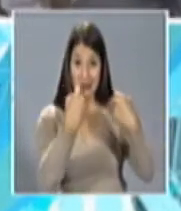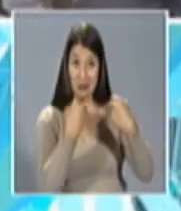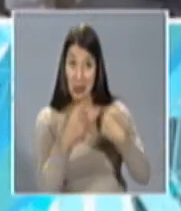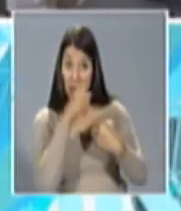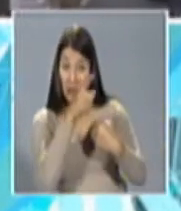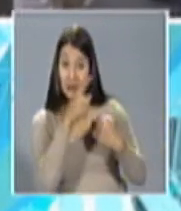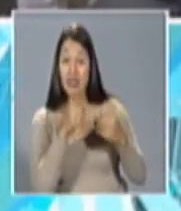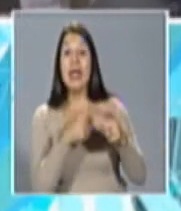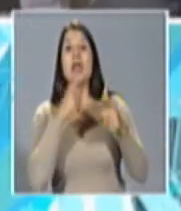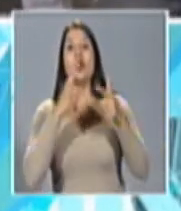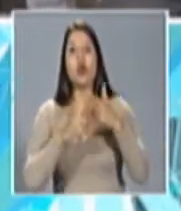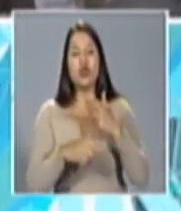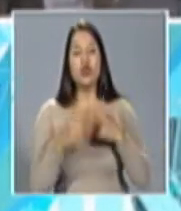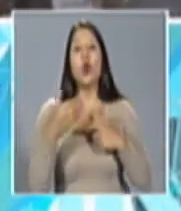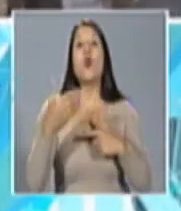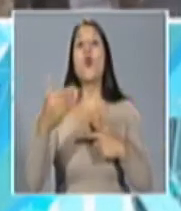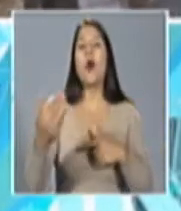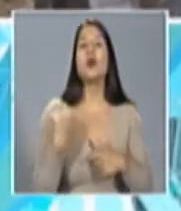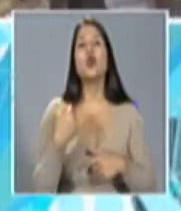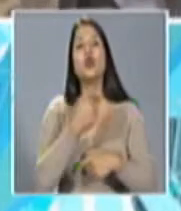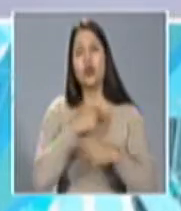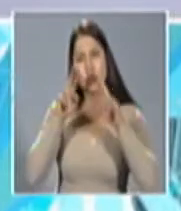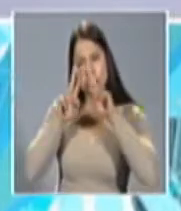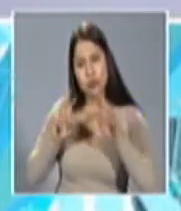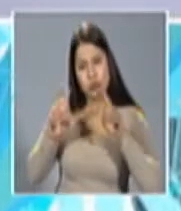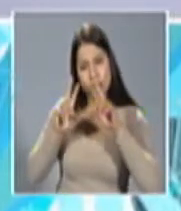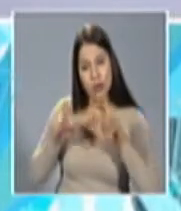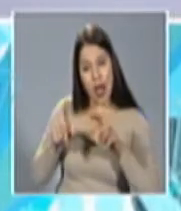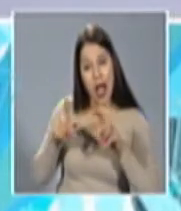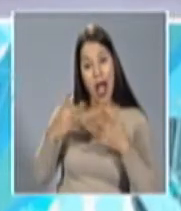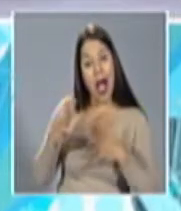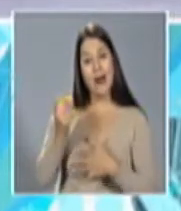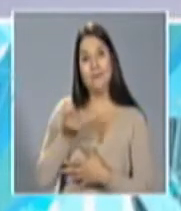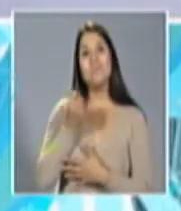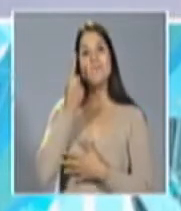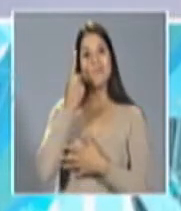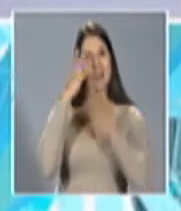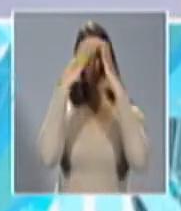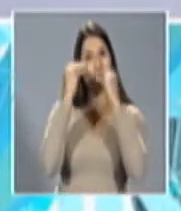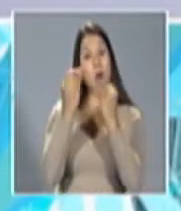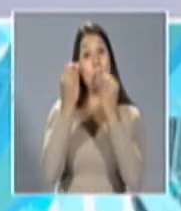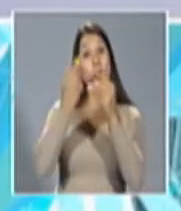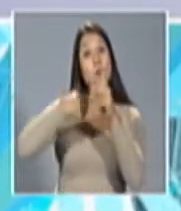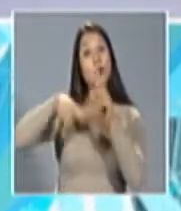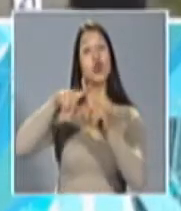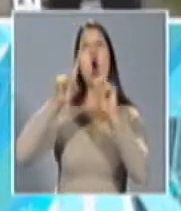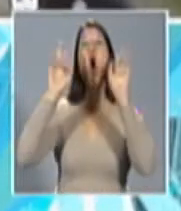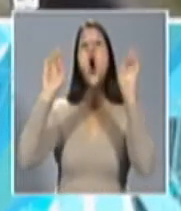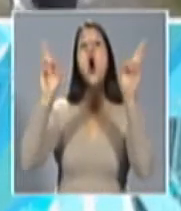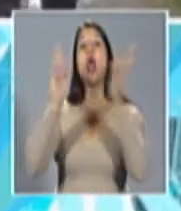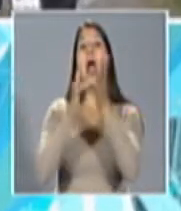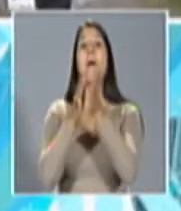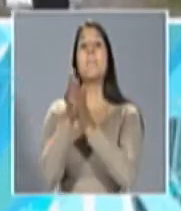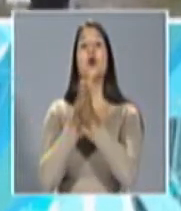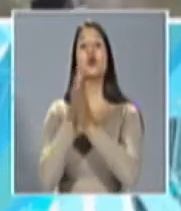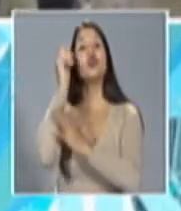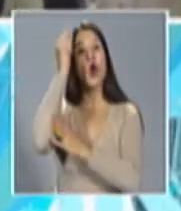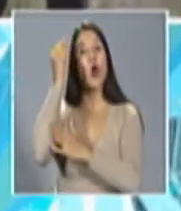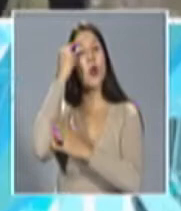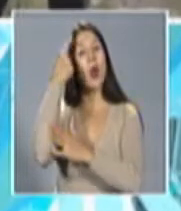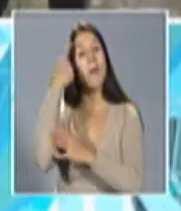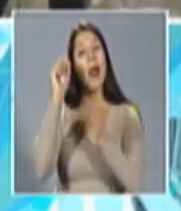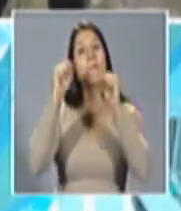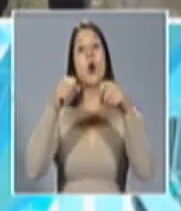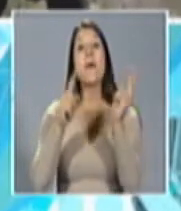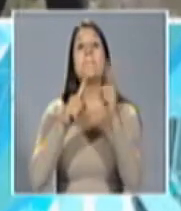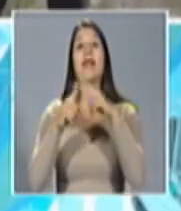base para poder diseñar una política como nos dejó este estudio, yo creo que esos son elementos muy positivos que ojalá el gobierno los aproveche para diseñar una estrategia en